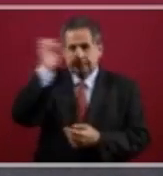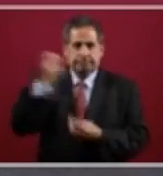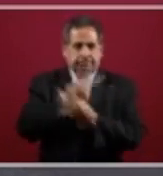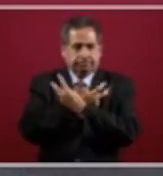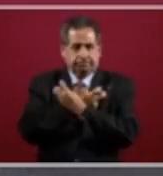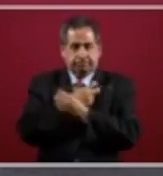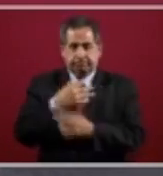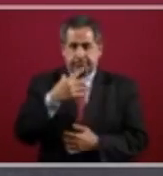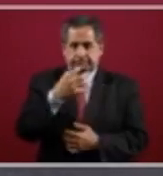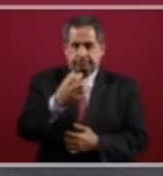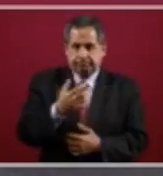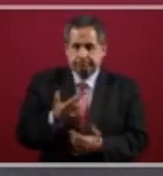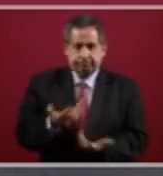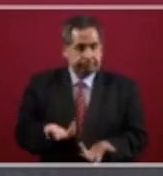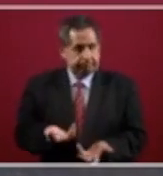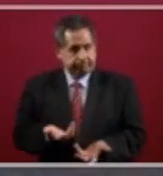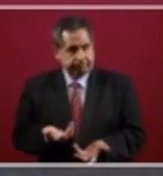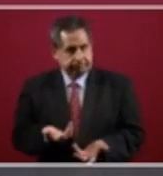cuando